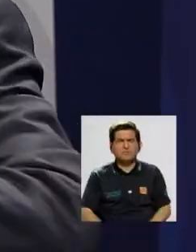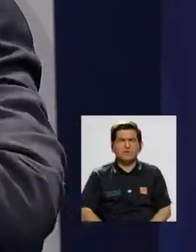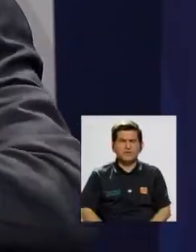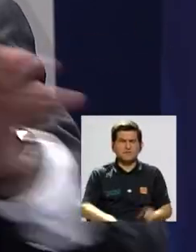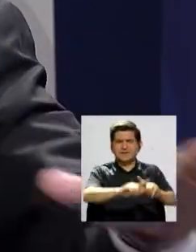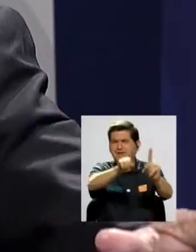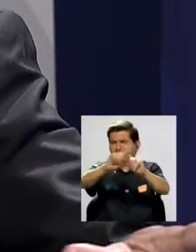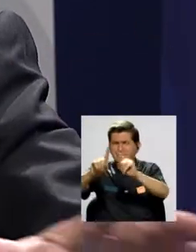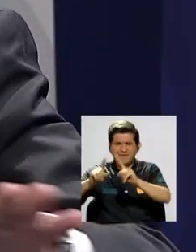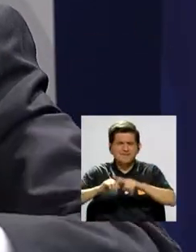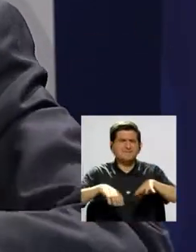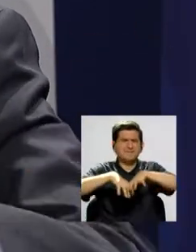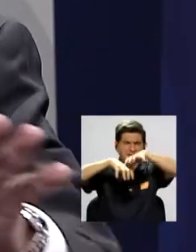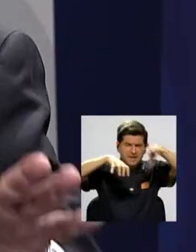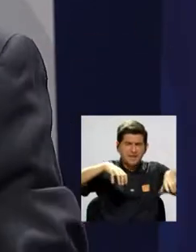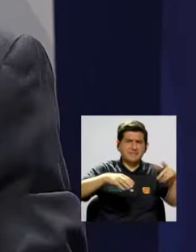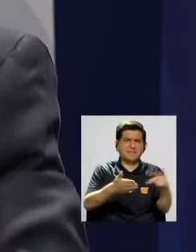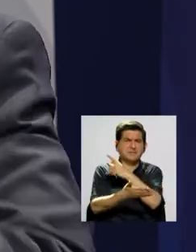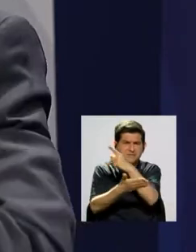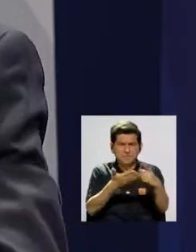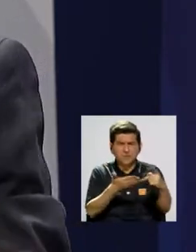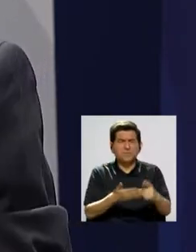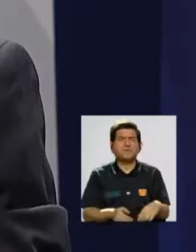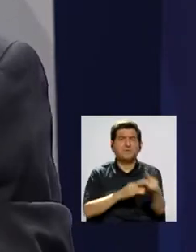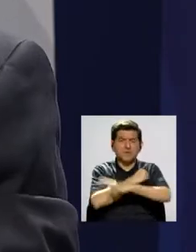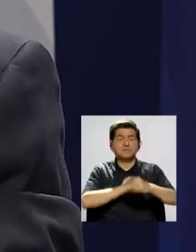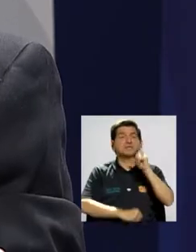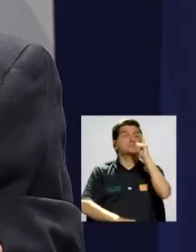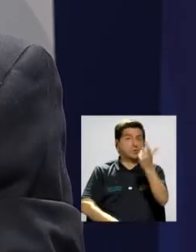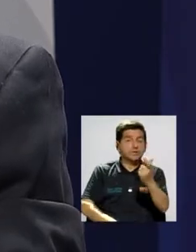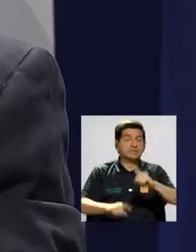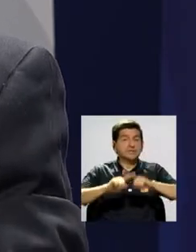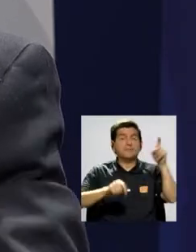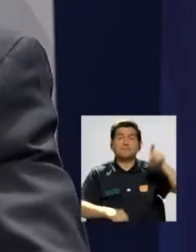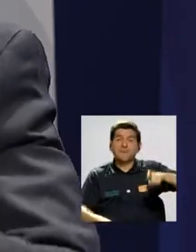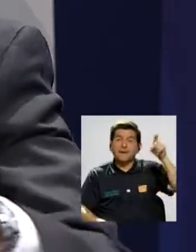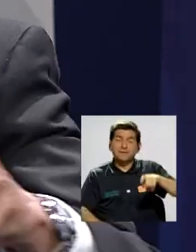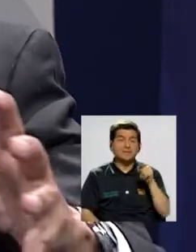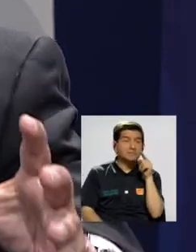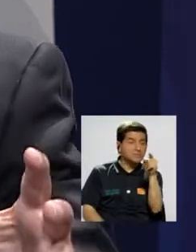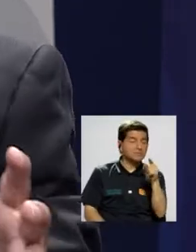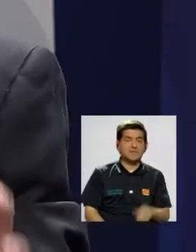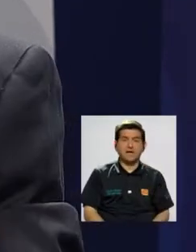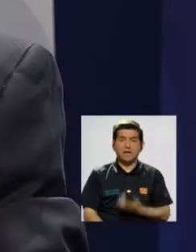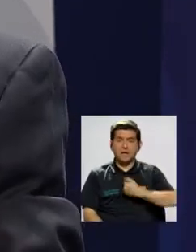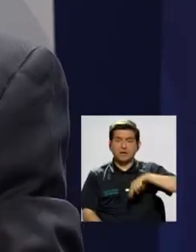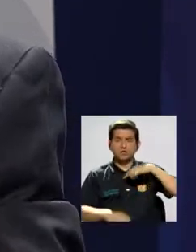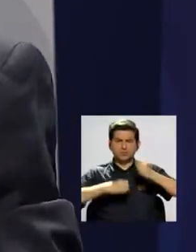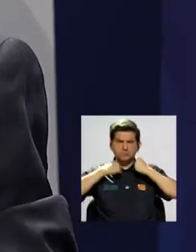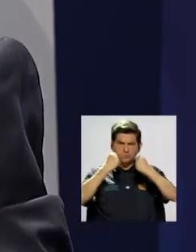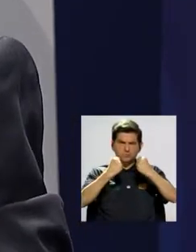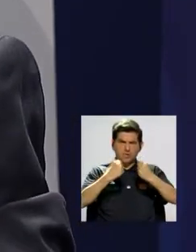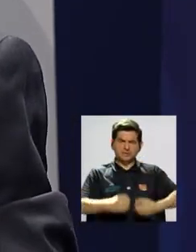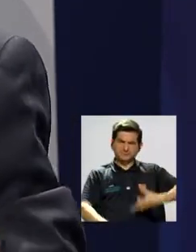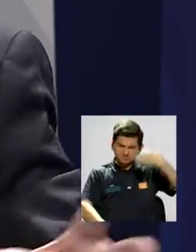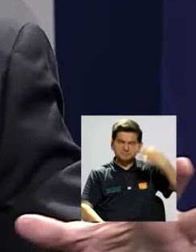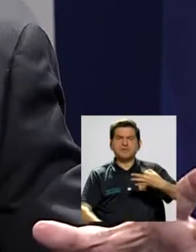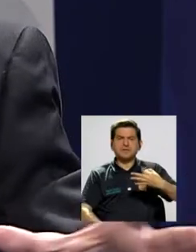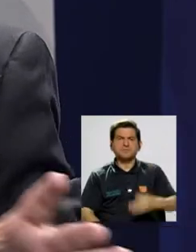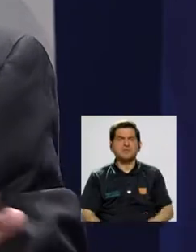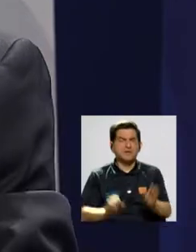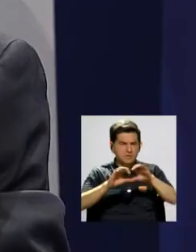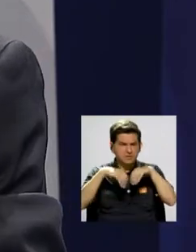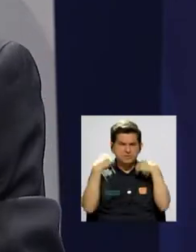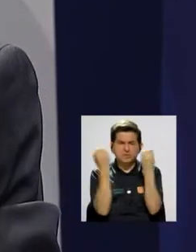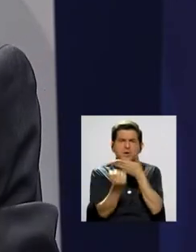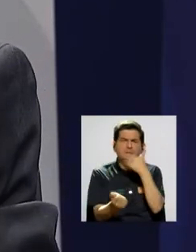en muchísimos cantones y provincias del país, por dicha? Pero necesitamos ser ahí más fuertes, más sólidos, organizar